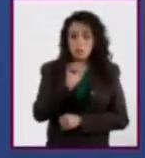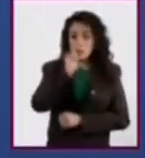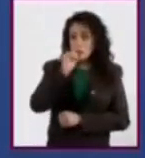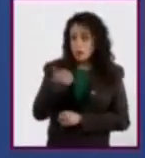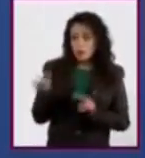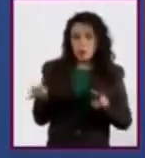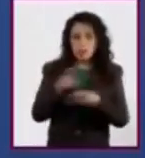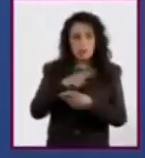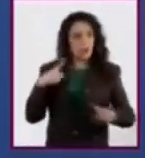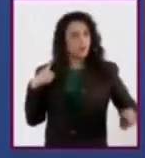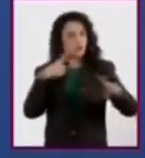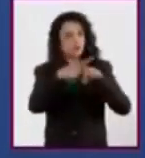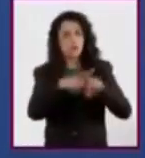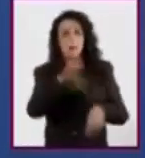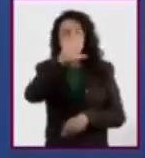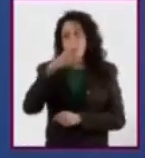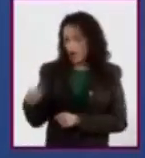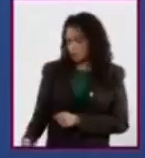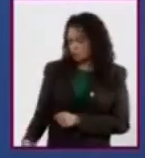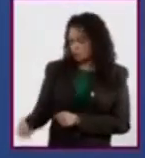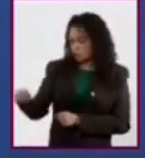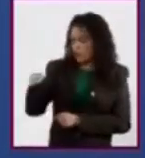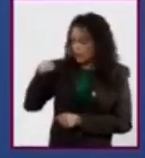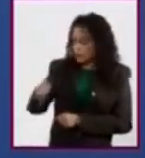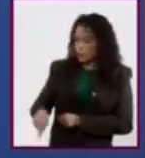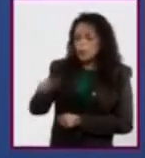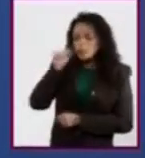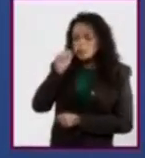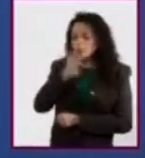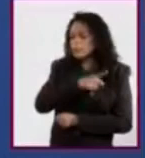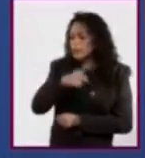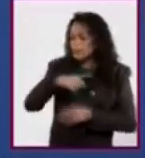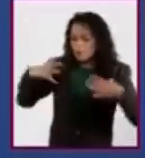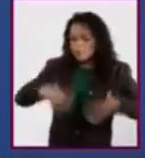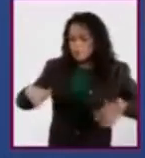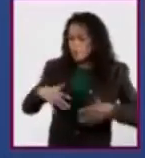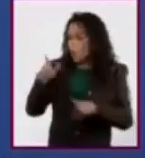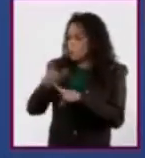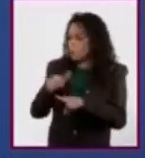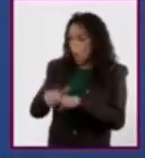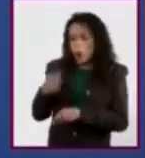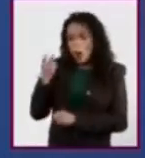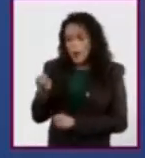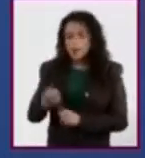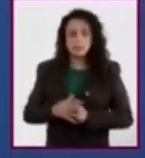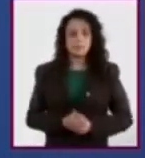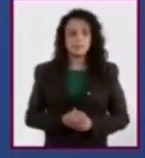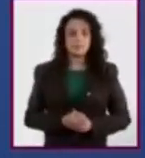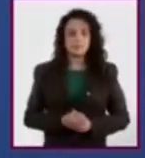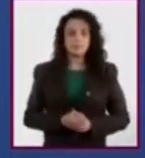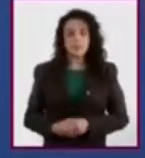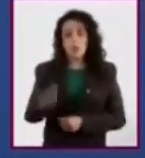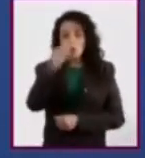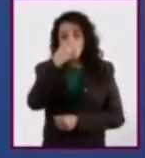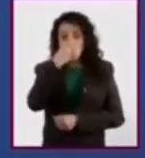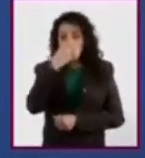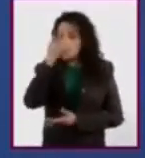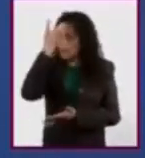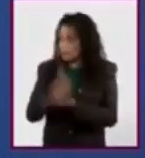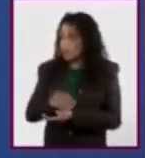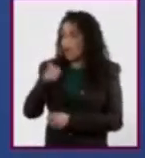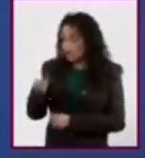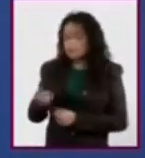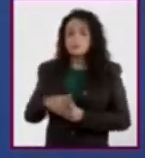dicho desde la edad infantil, a ti te toca vestirte siempre de este color, comer solo este tipo de comida, escuchar música de